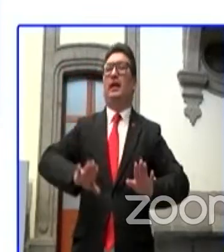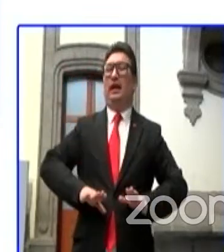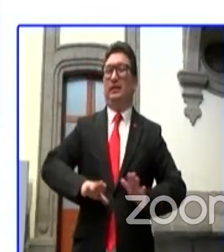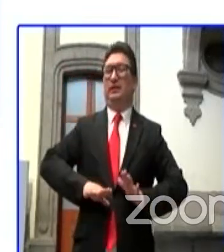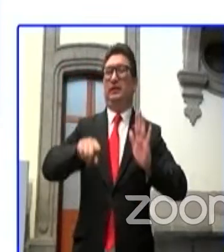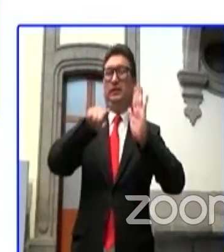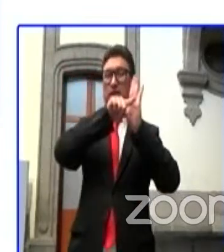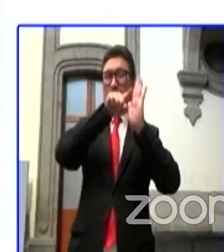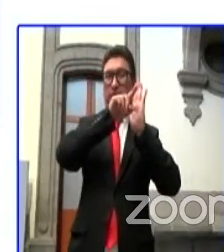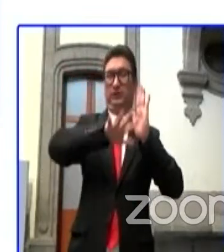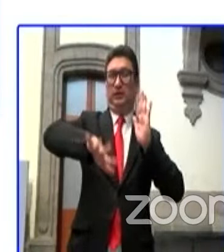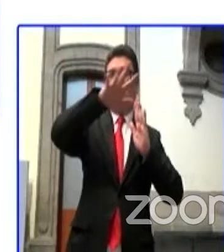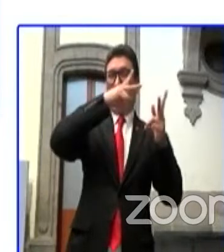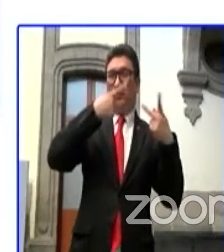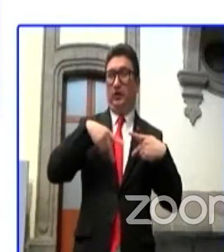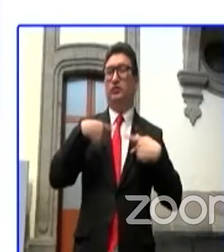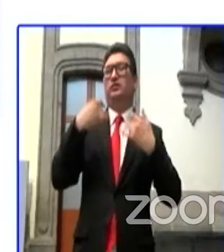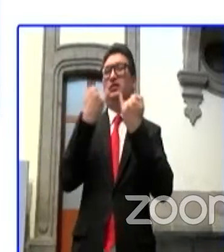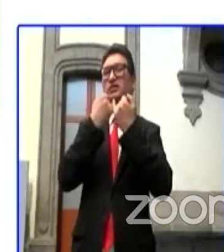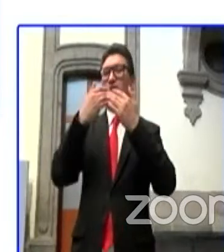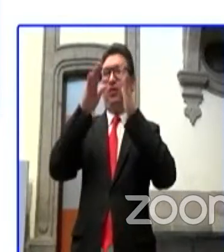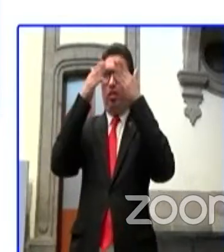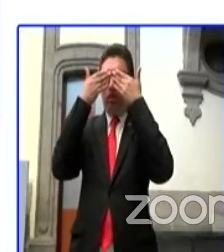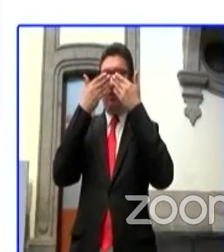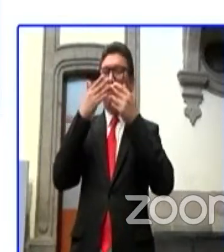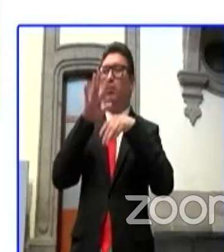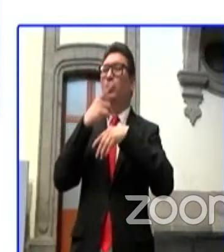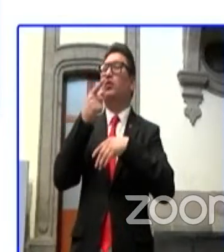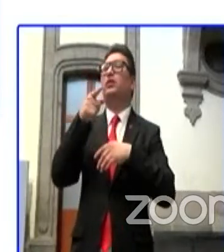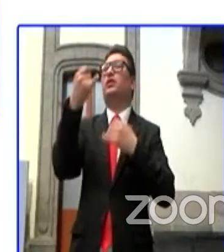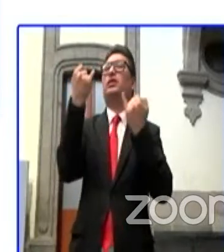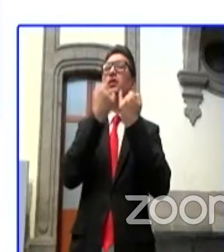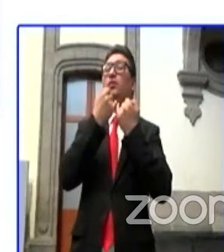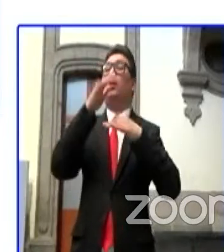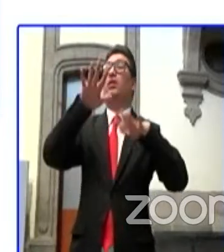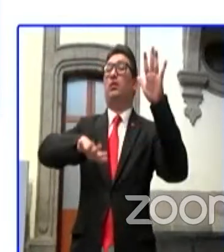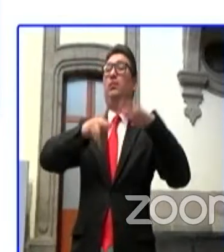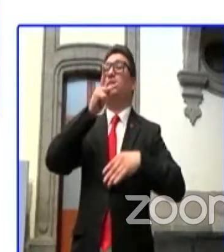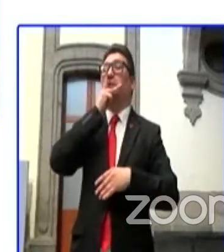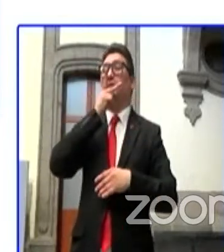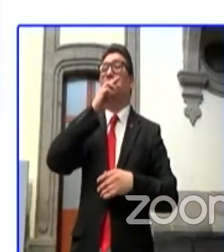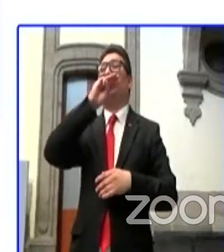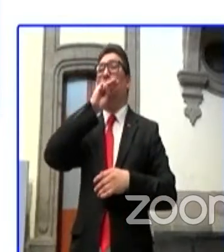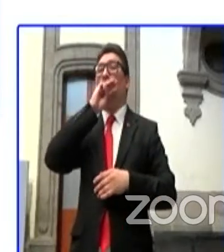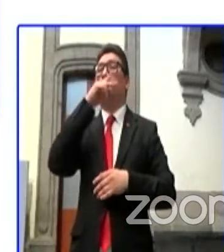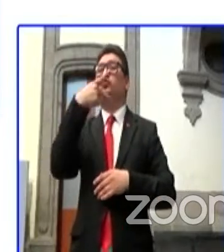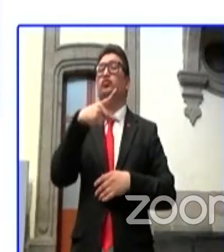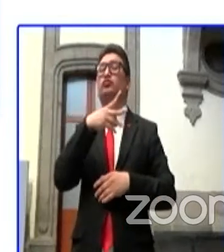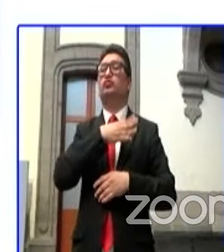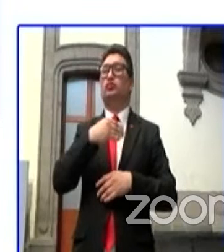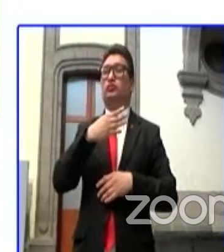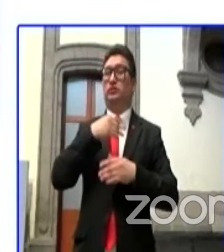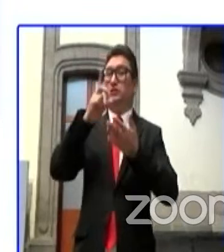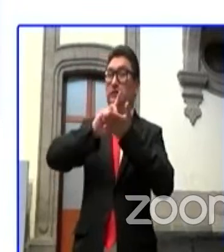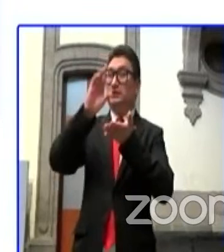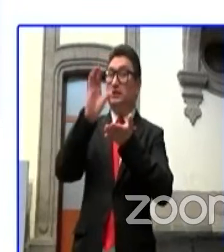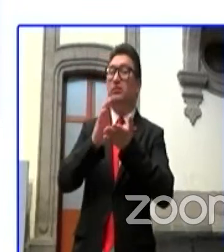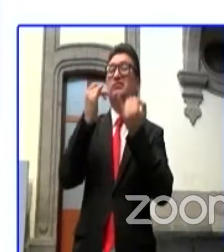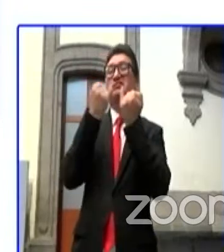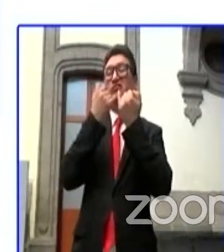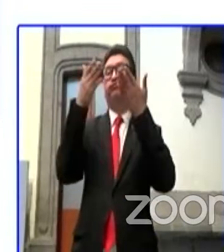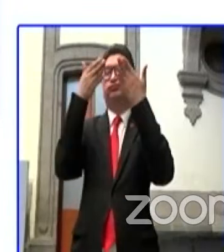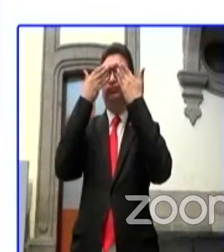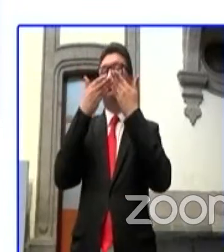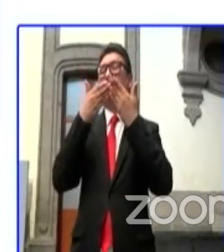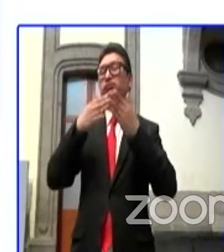negativas, muchas veces hasta de los propios padres de personas con discapacidad y muchas veces